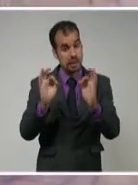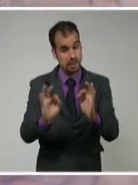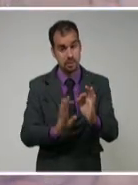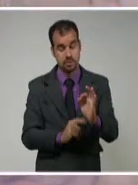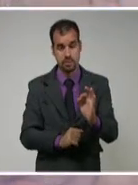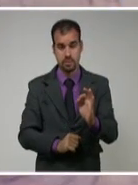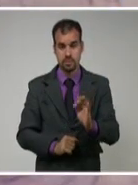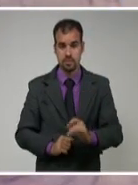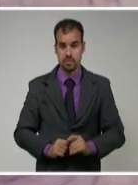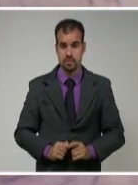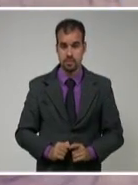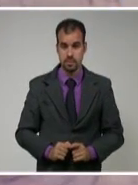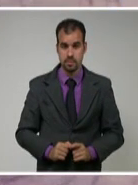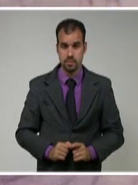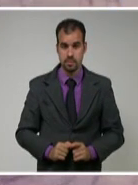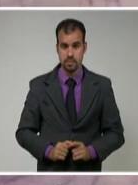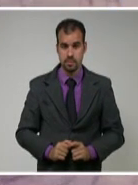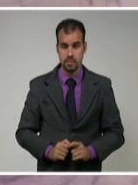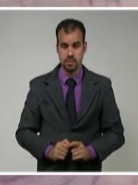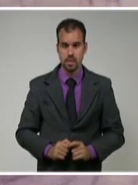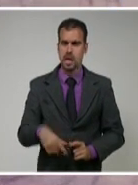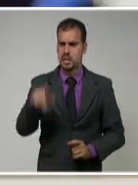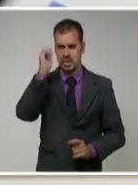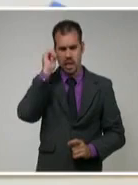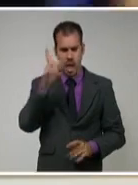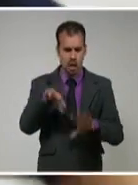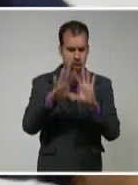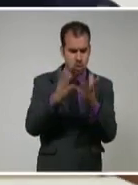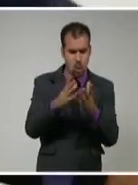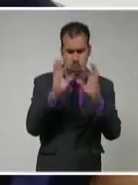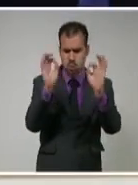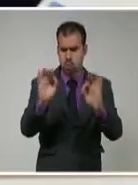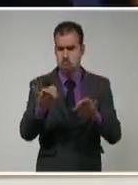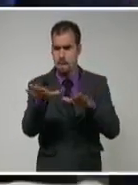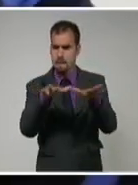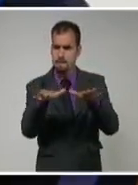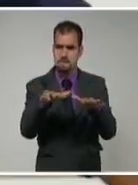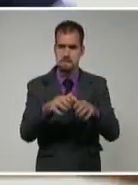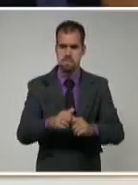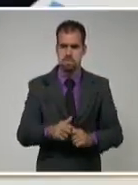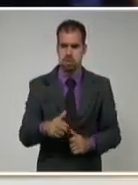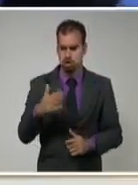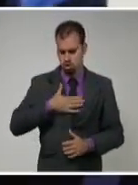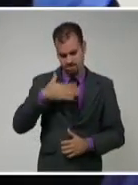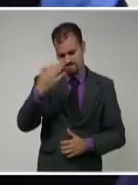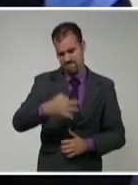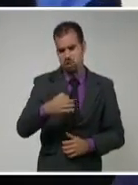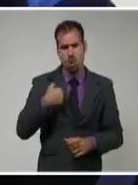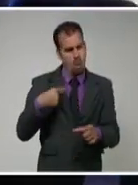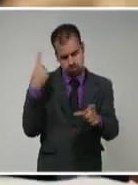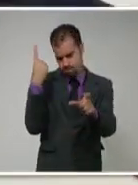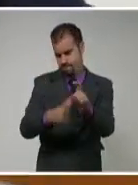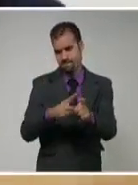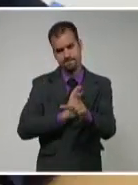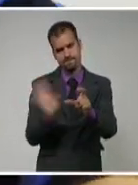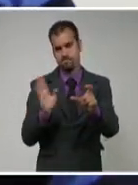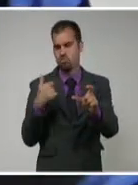digo a los jóvenes, por eso, tacto, inteligencia. Digo, soy fidelista, soy comunista y soy cubano.